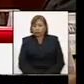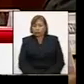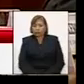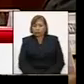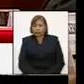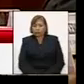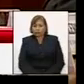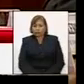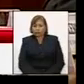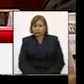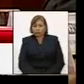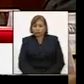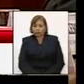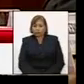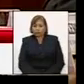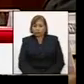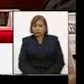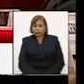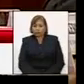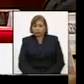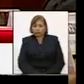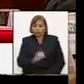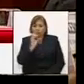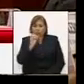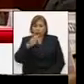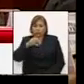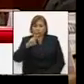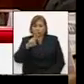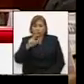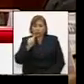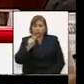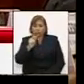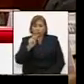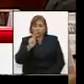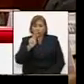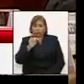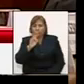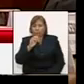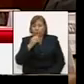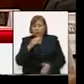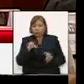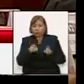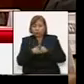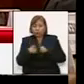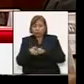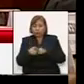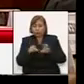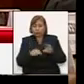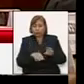Su función era comandante operativo. Operativo, ese es su cargo. Y a la vez había